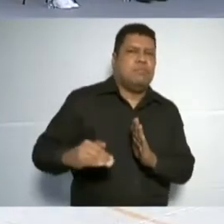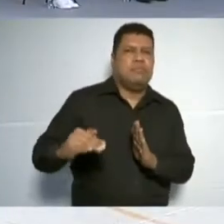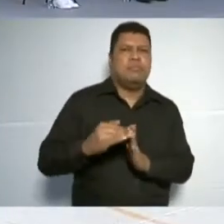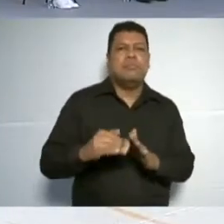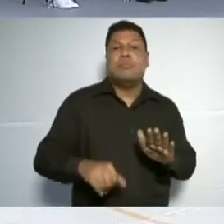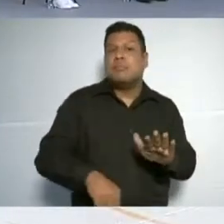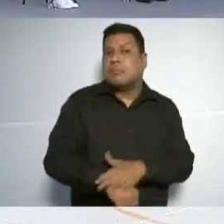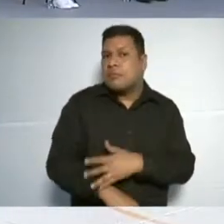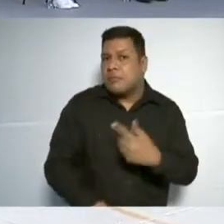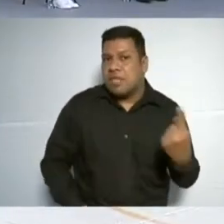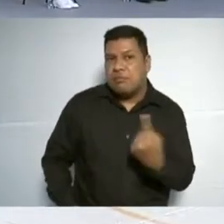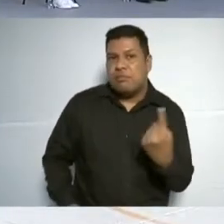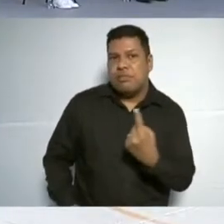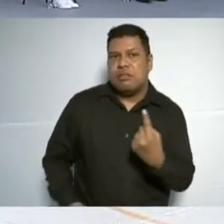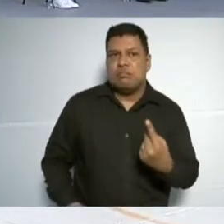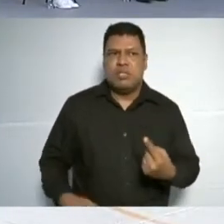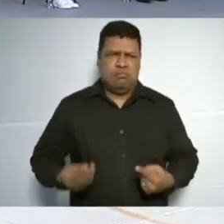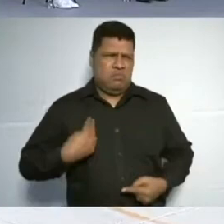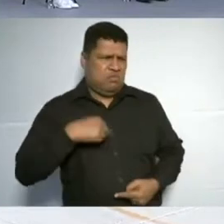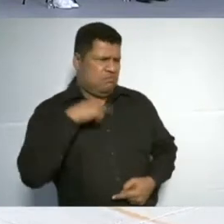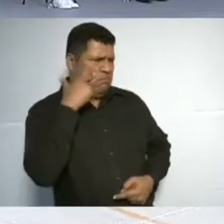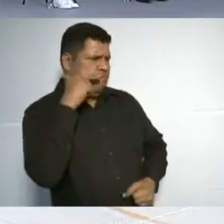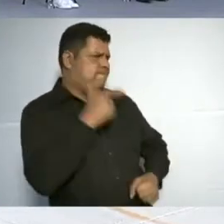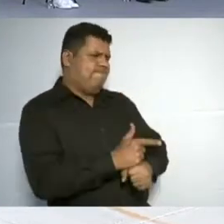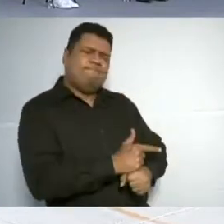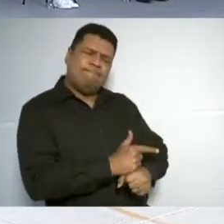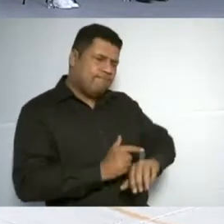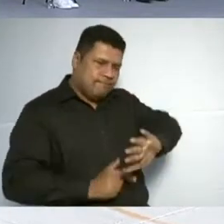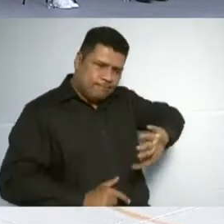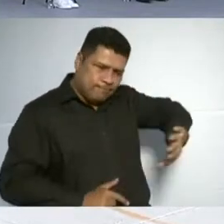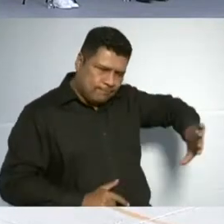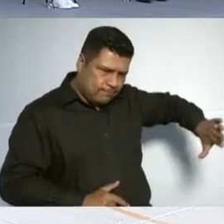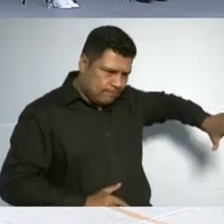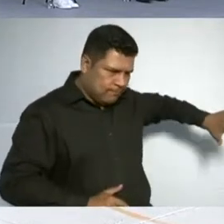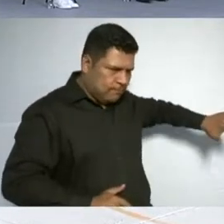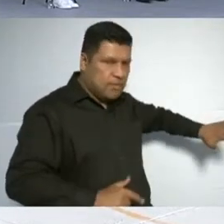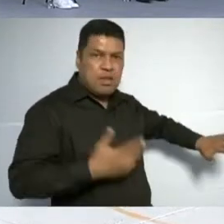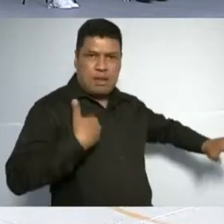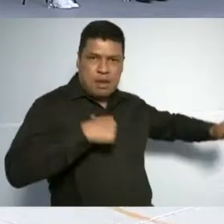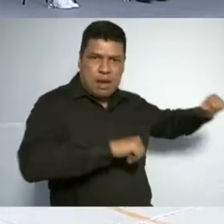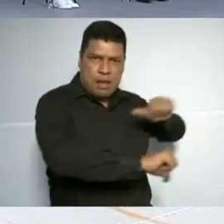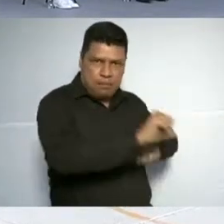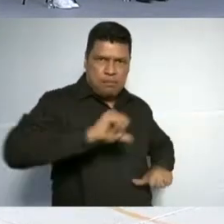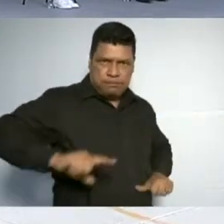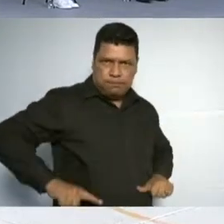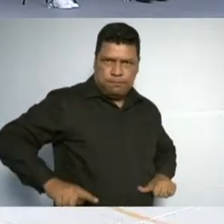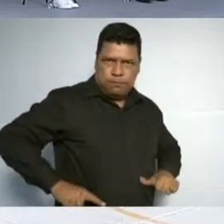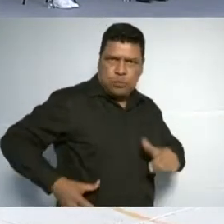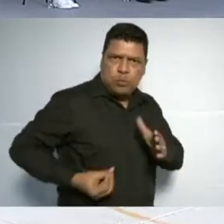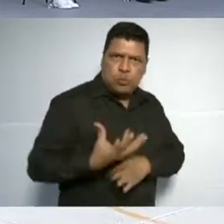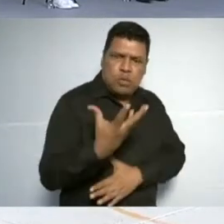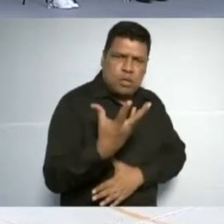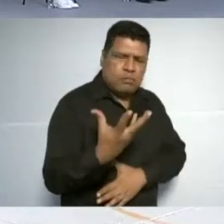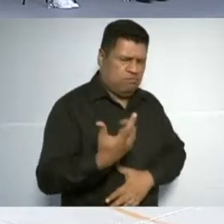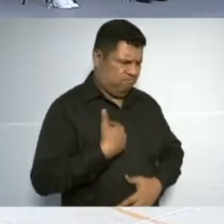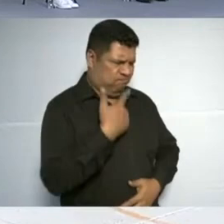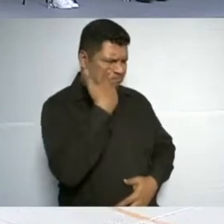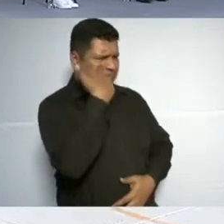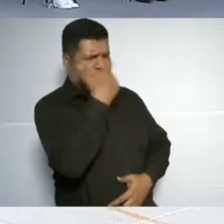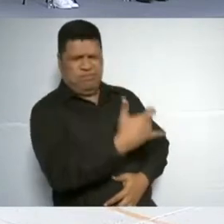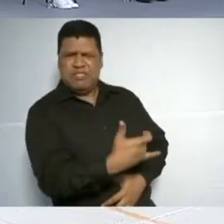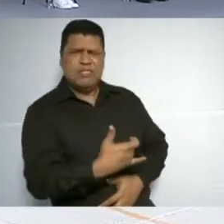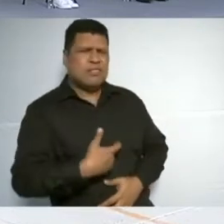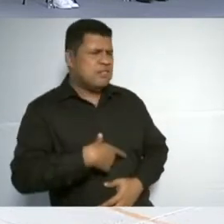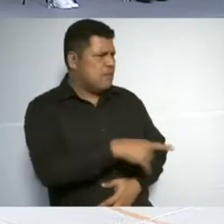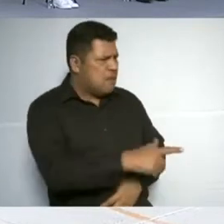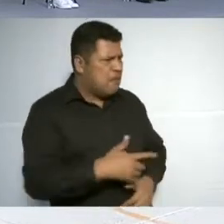porque entramos nosotros al relevo y ya